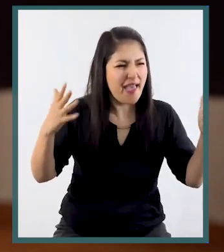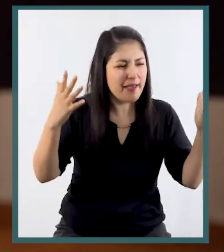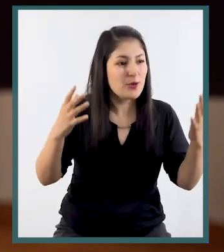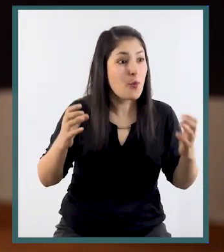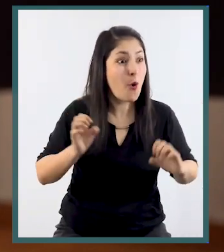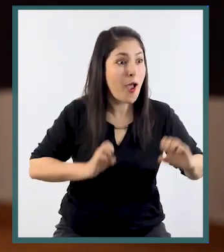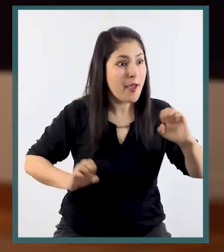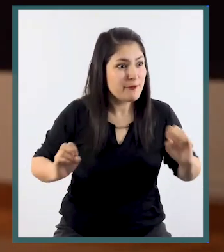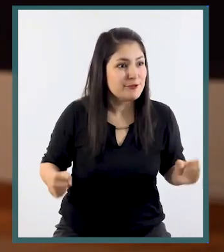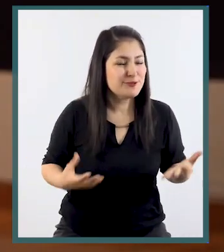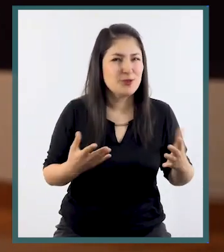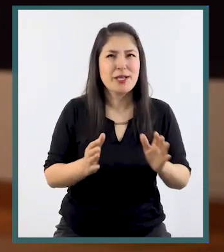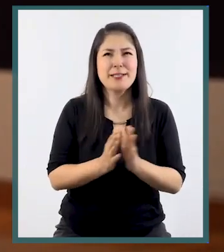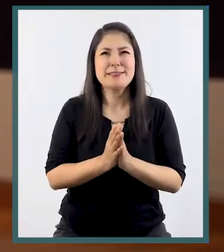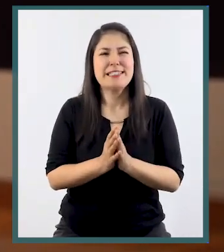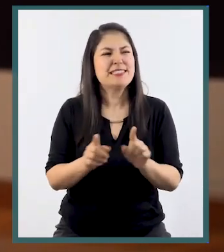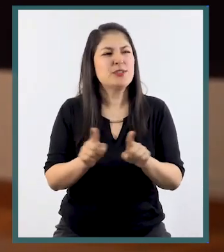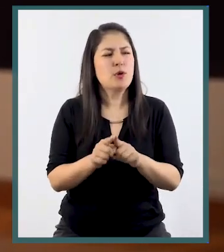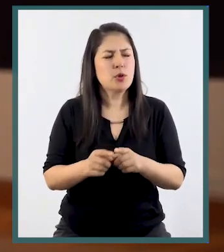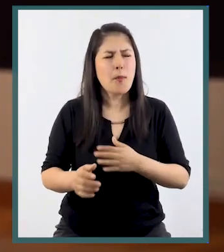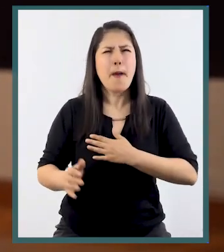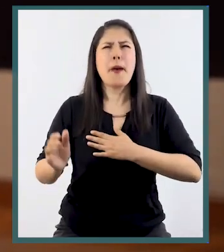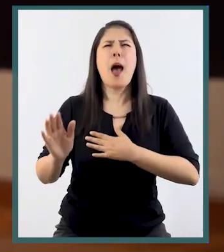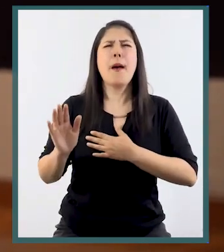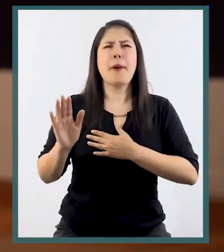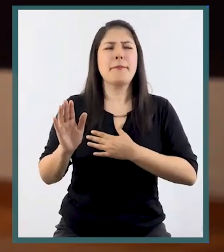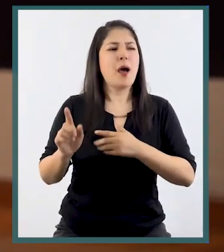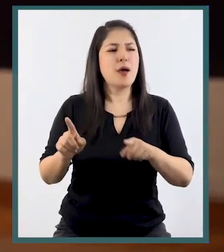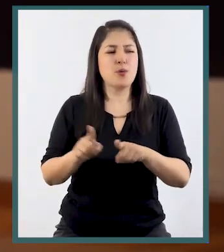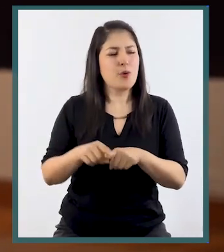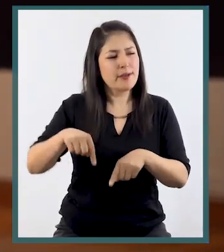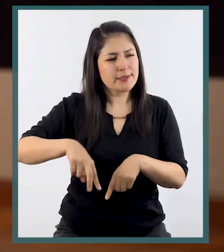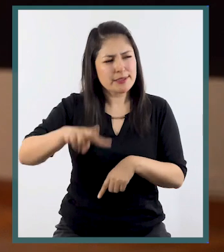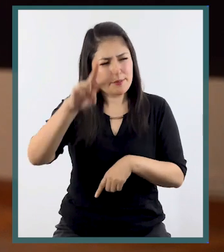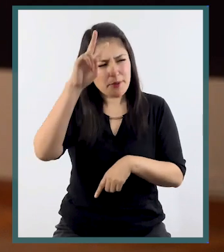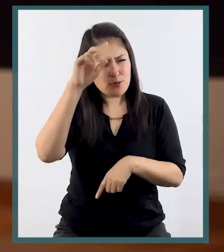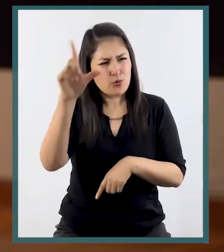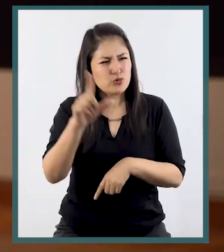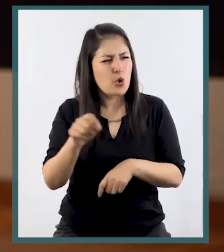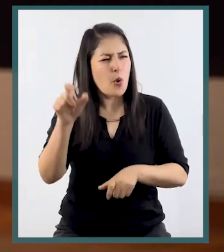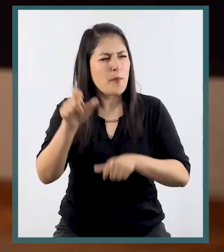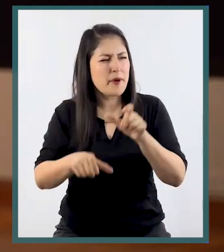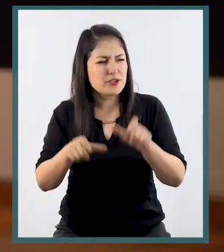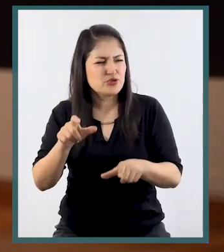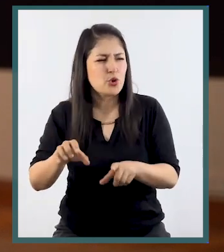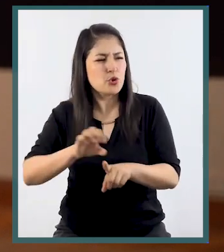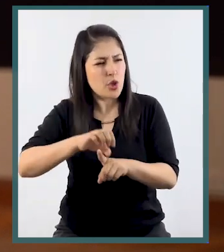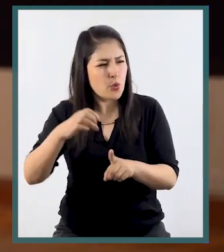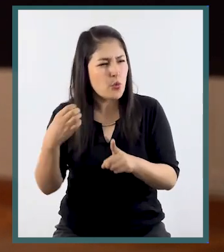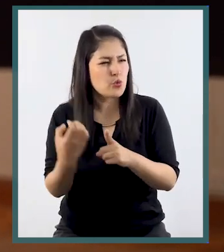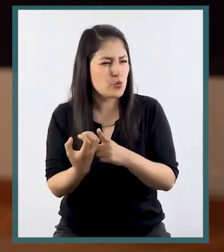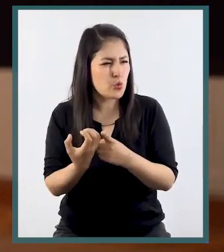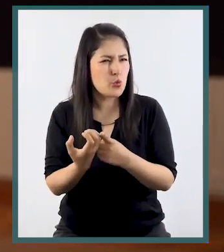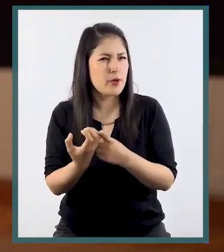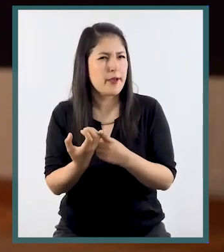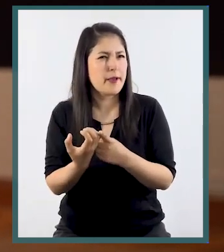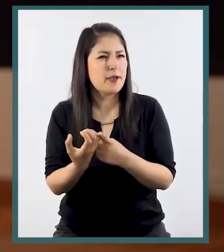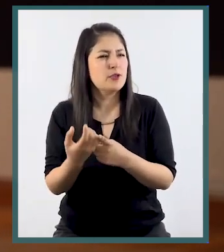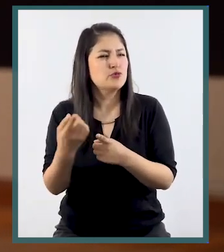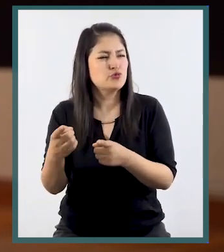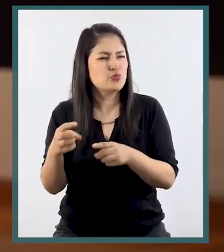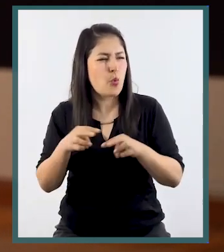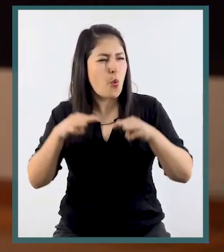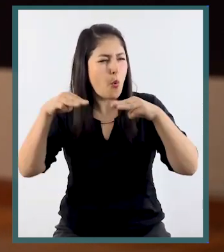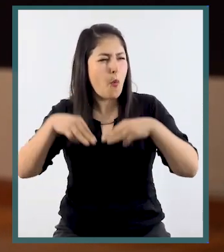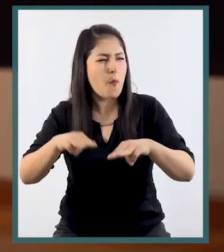mucha emoción. Como un himno, la verdad, porque habla sobre nuestro Perú, sobre su gente, su cultura,